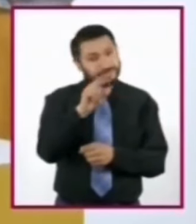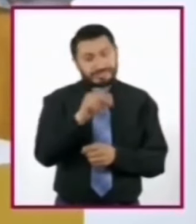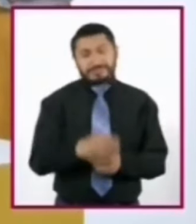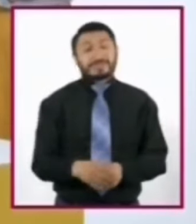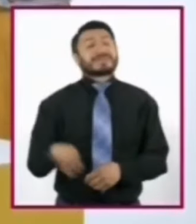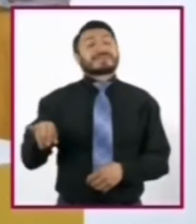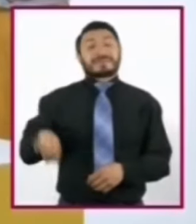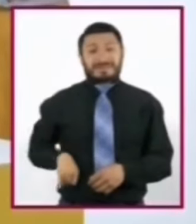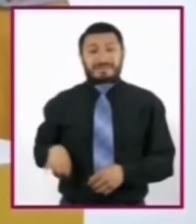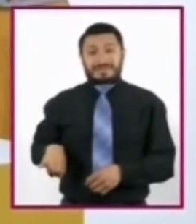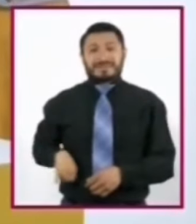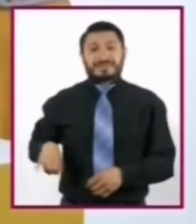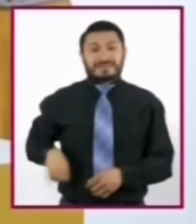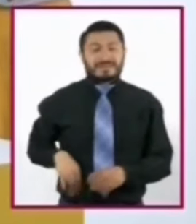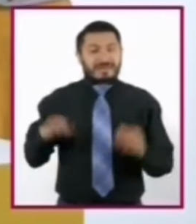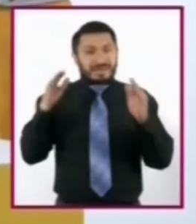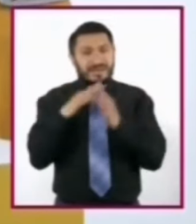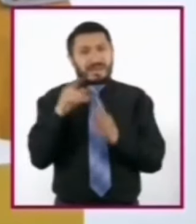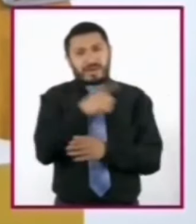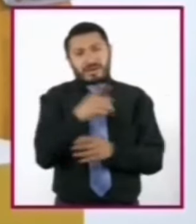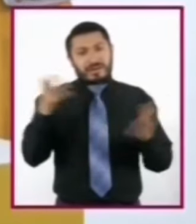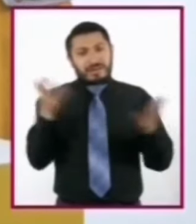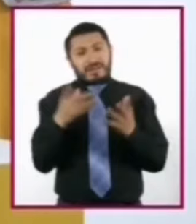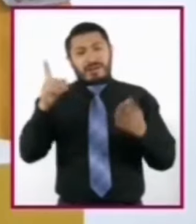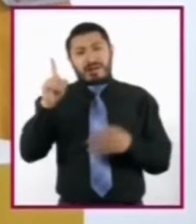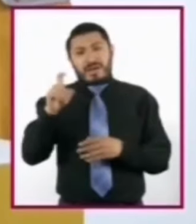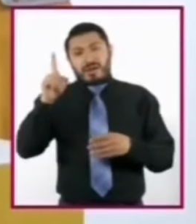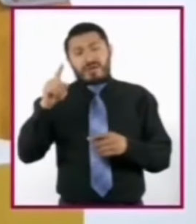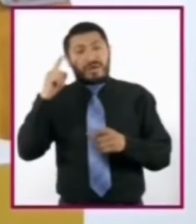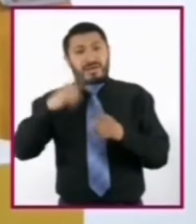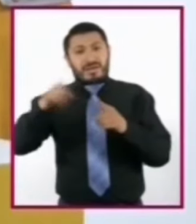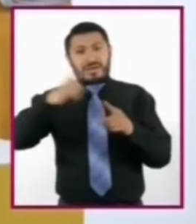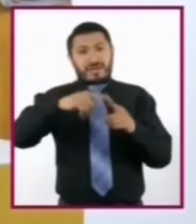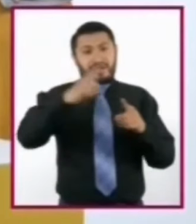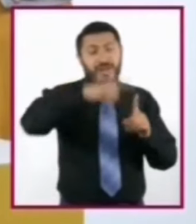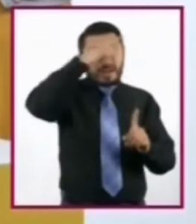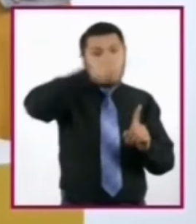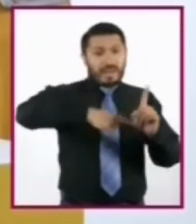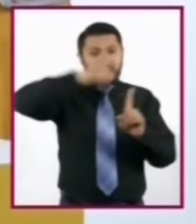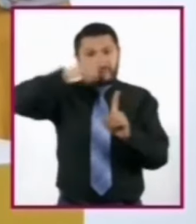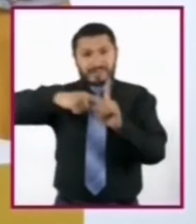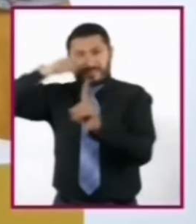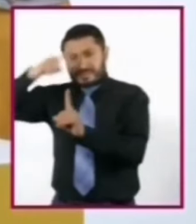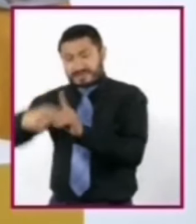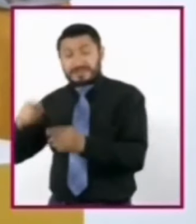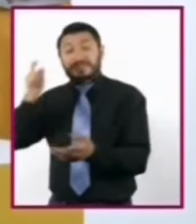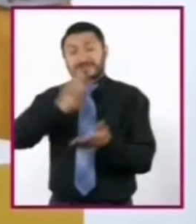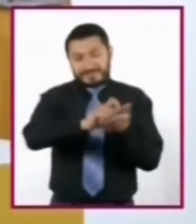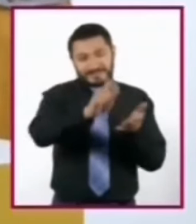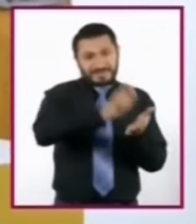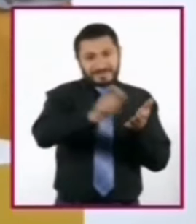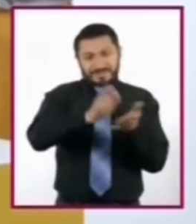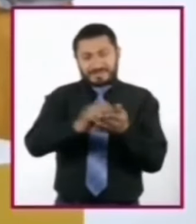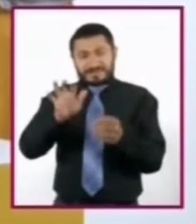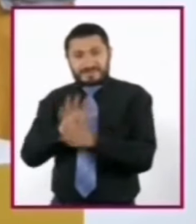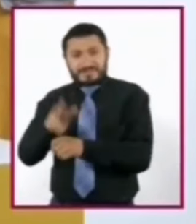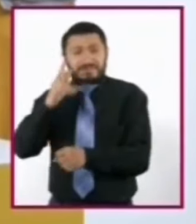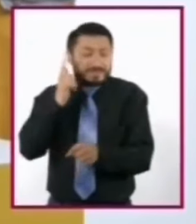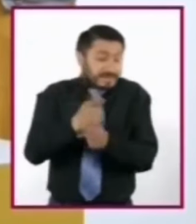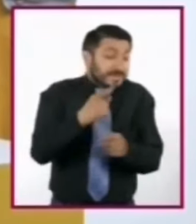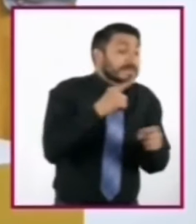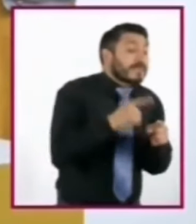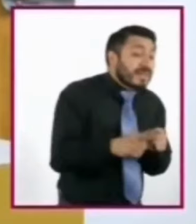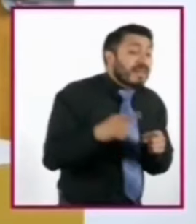maestra. En casa pueden hacer la prueba con agua a diferentes temperaturas y anotar en su cuaderno las diferencias